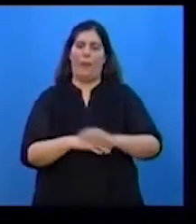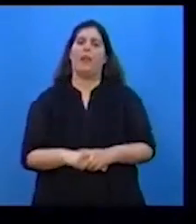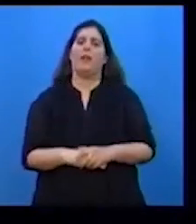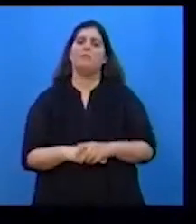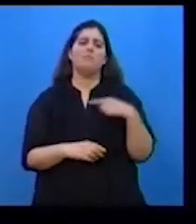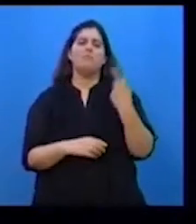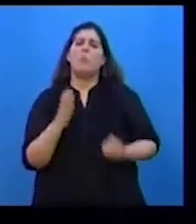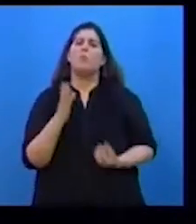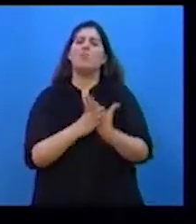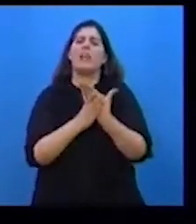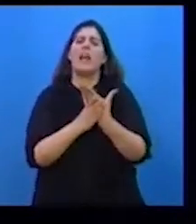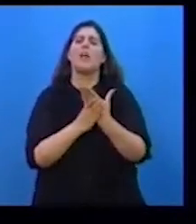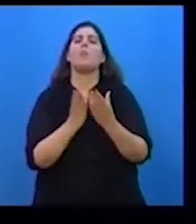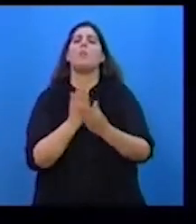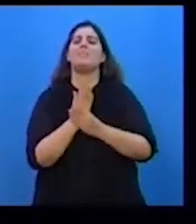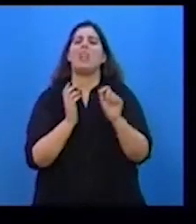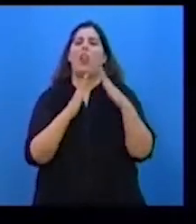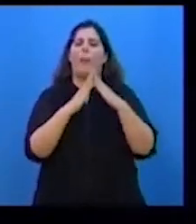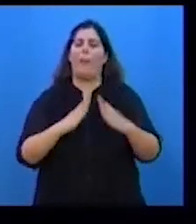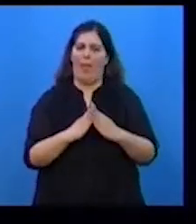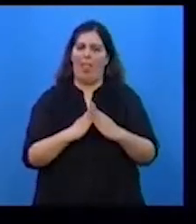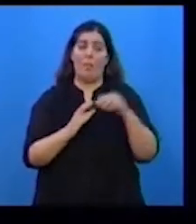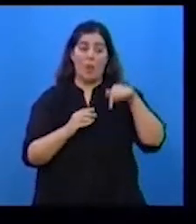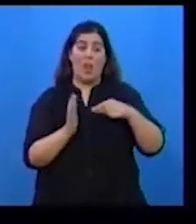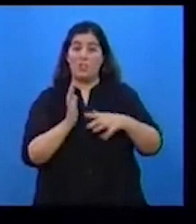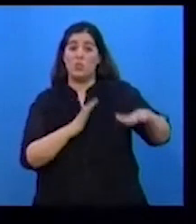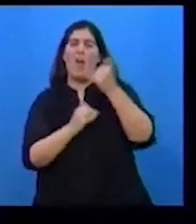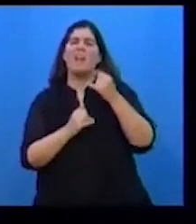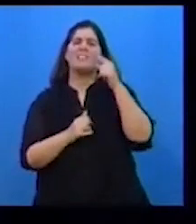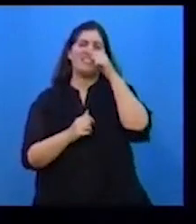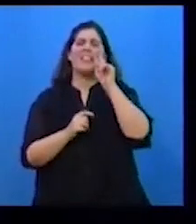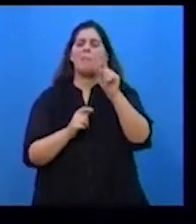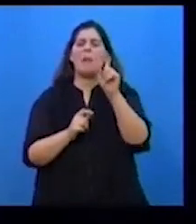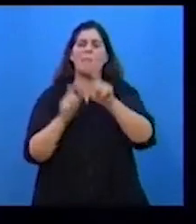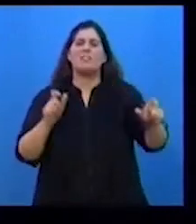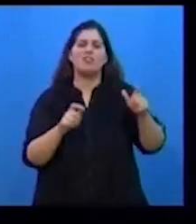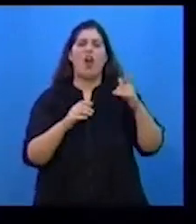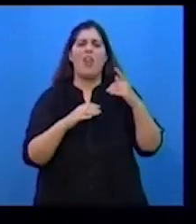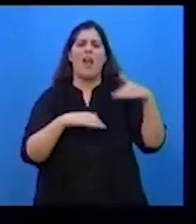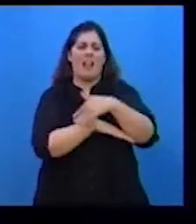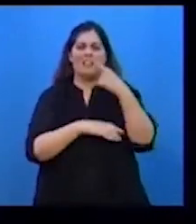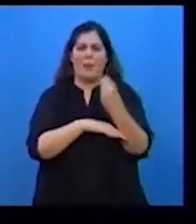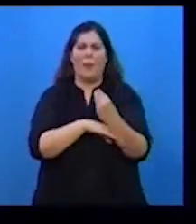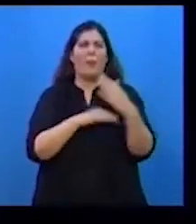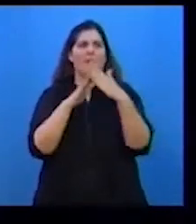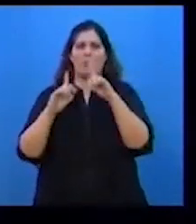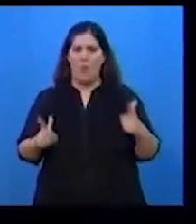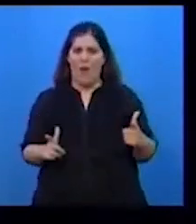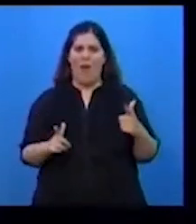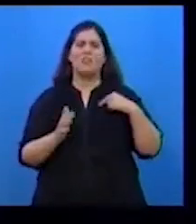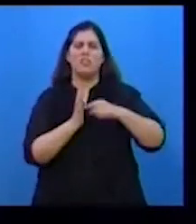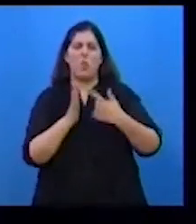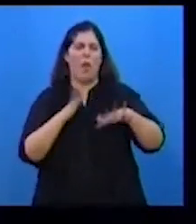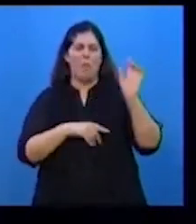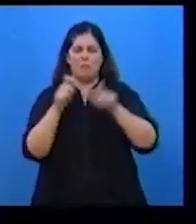Vamos a crear un Ministerio de Vivienda, porque hoy en esta ciudad hay 7.000 personas que deambulan sin encontrar un techo. Y es la ciudad más opulenta